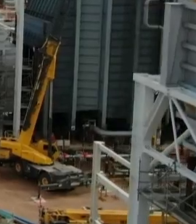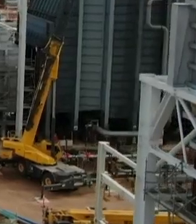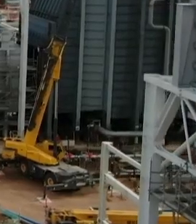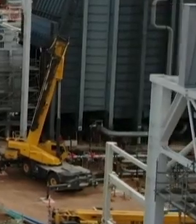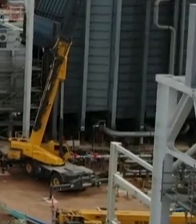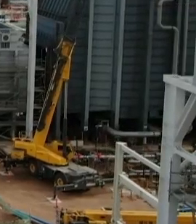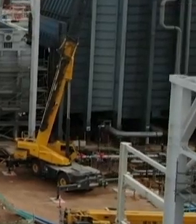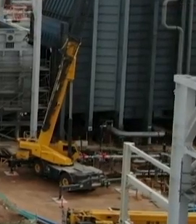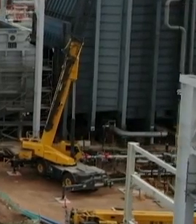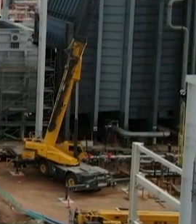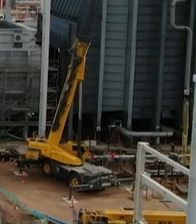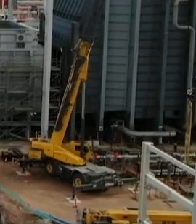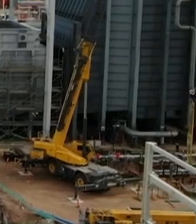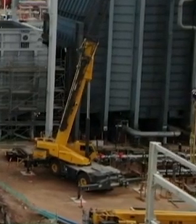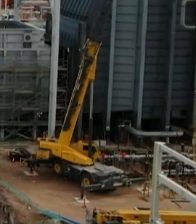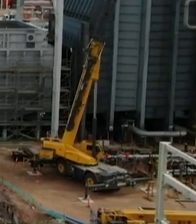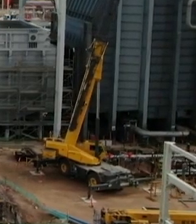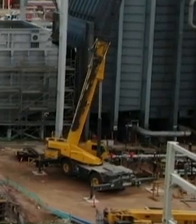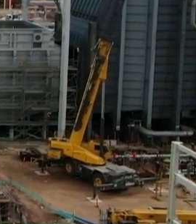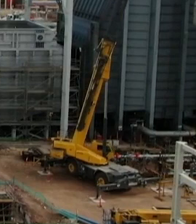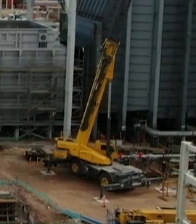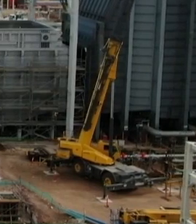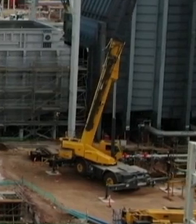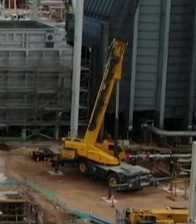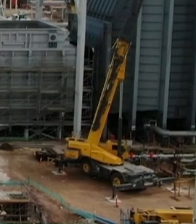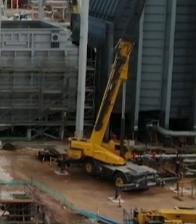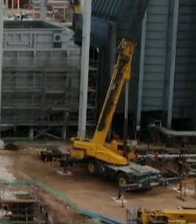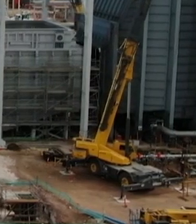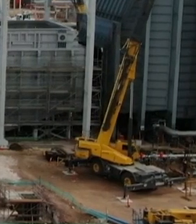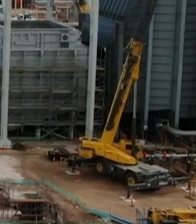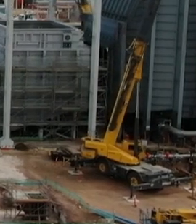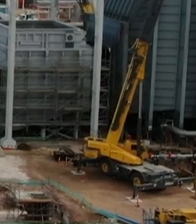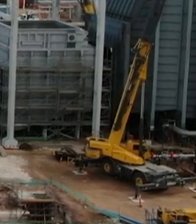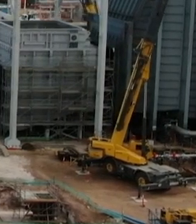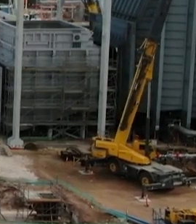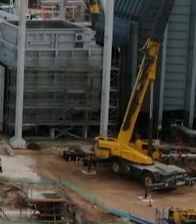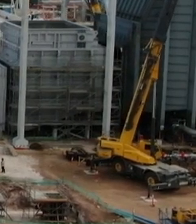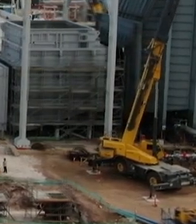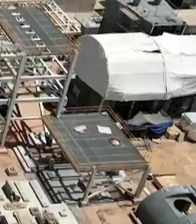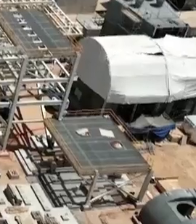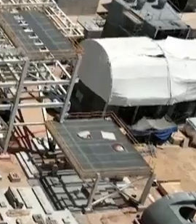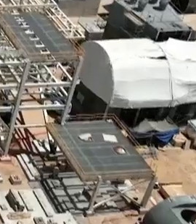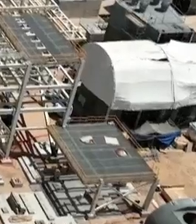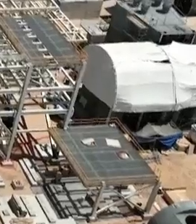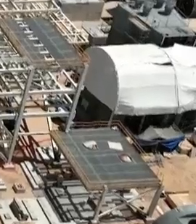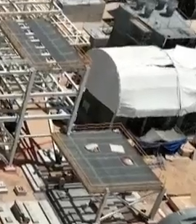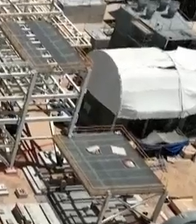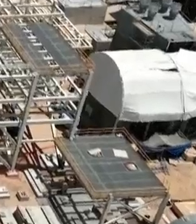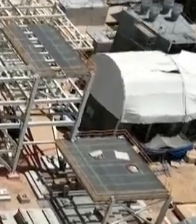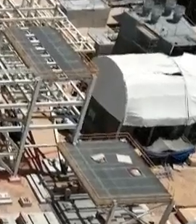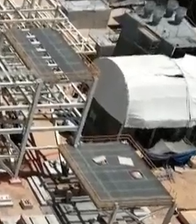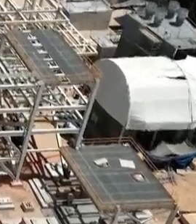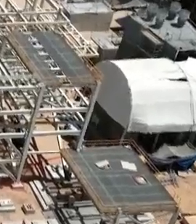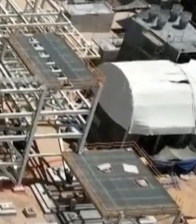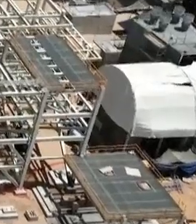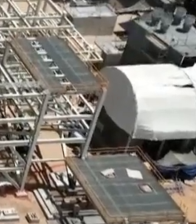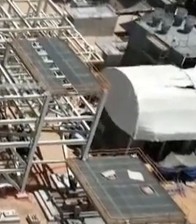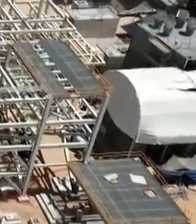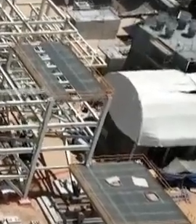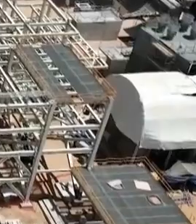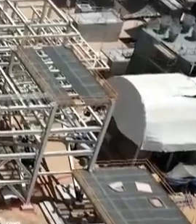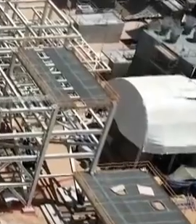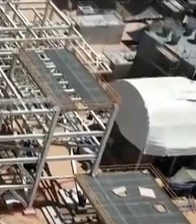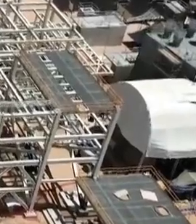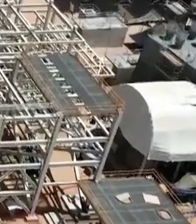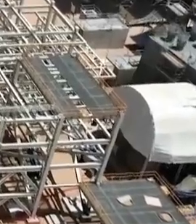Central Ciclo Combinado Riviera Maya Valladolid, avance físico 84%. Central Ciclo Combinado San Luis Río